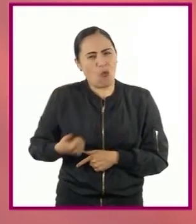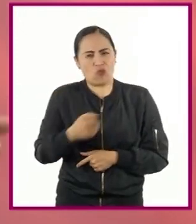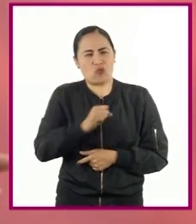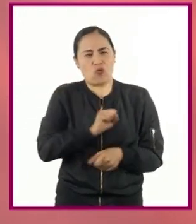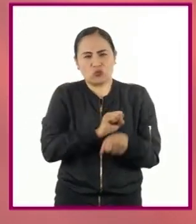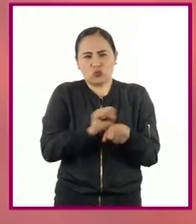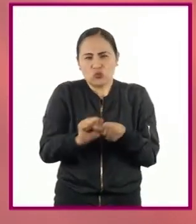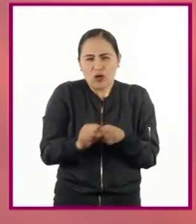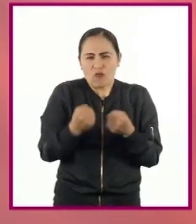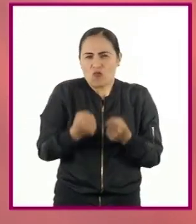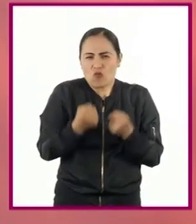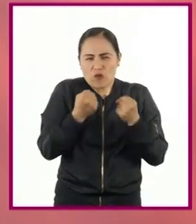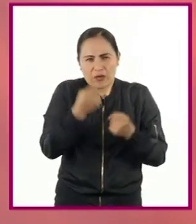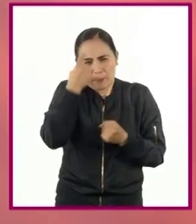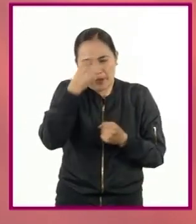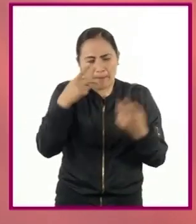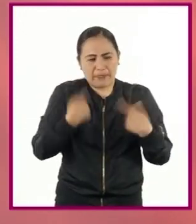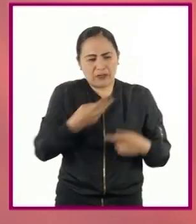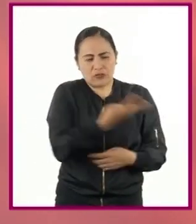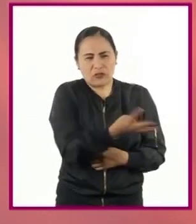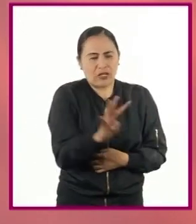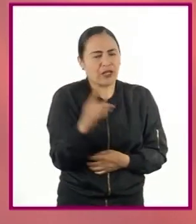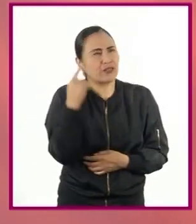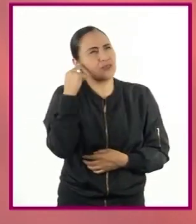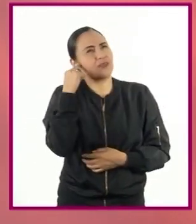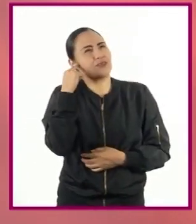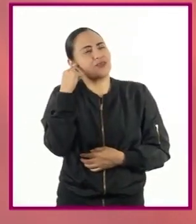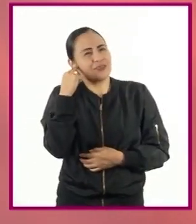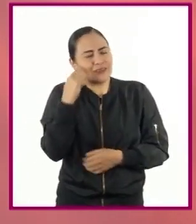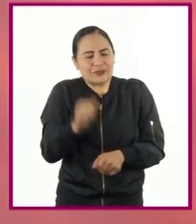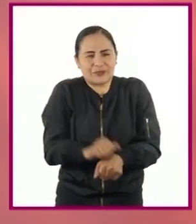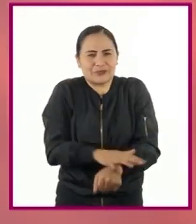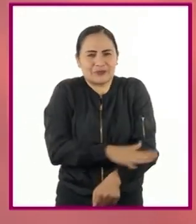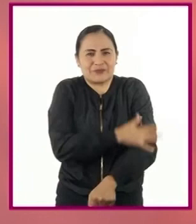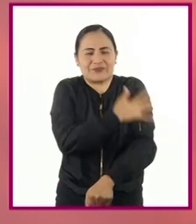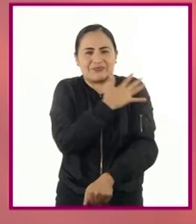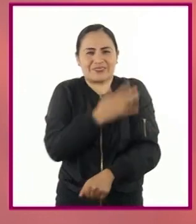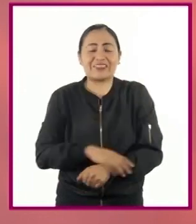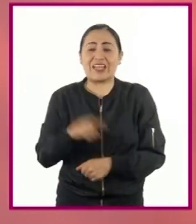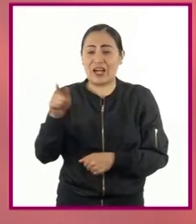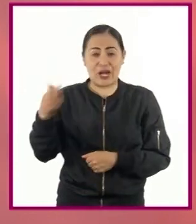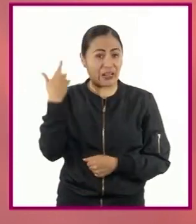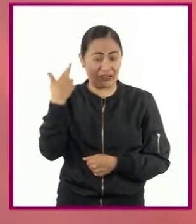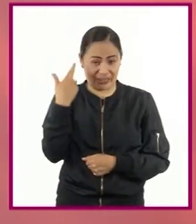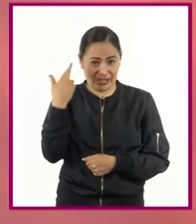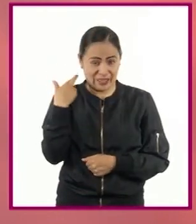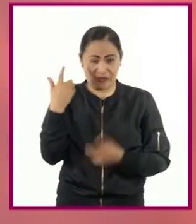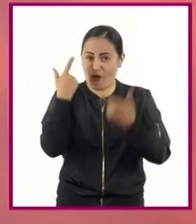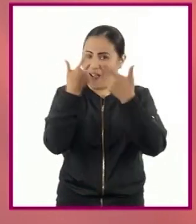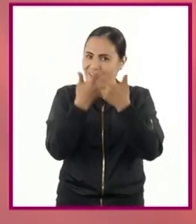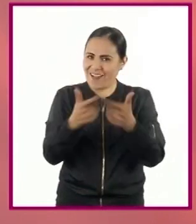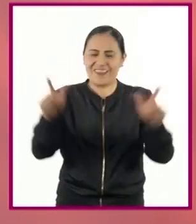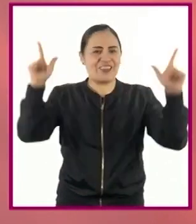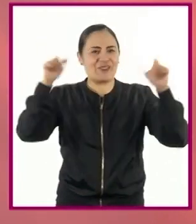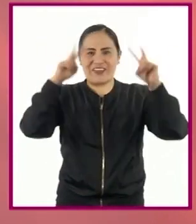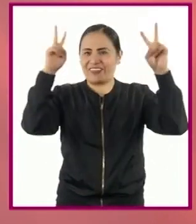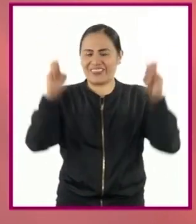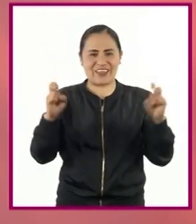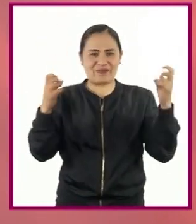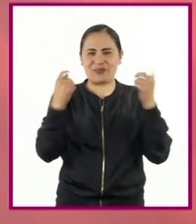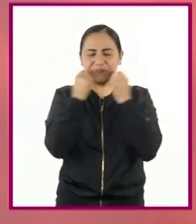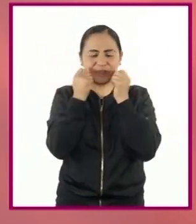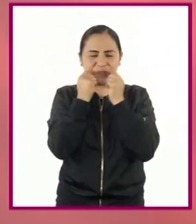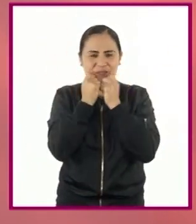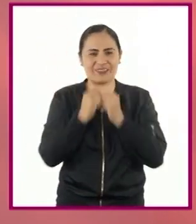y su riqueza expresiva. No olviden que en el mundo de la radio todo puede ser posible. Gracias por compartir